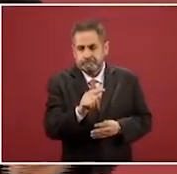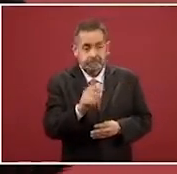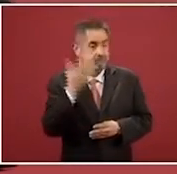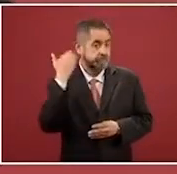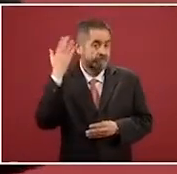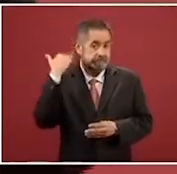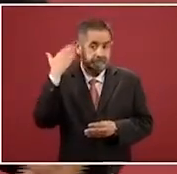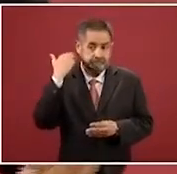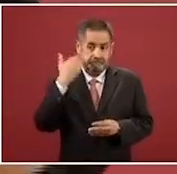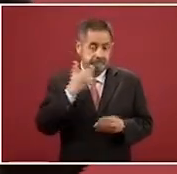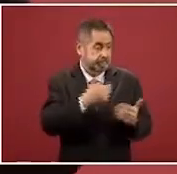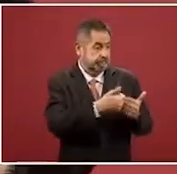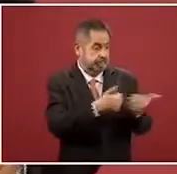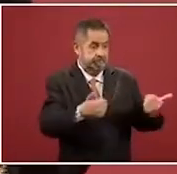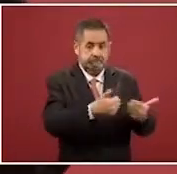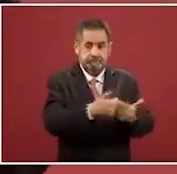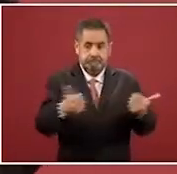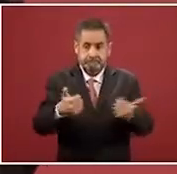cada quien por